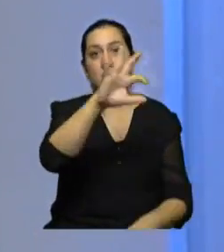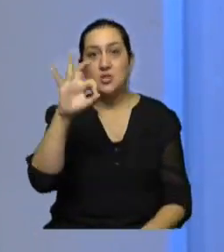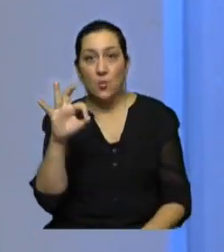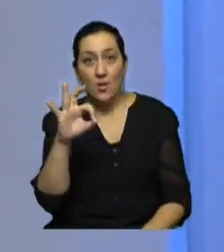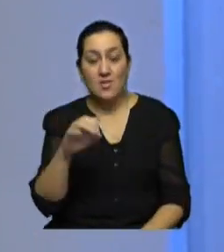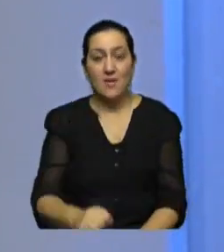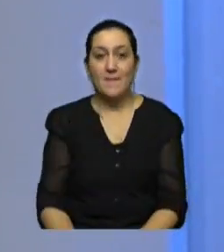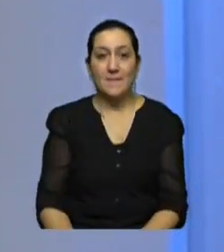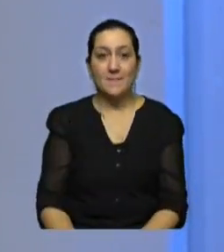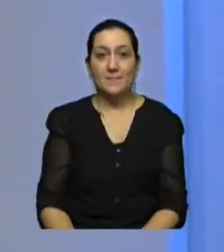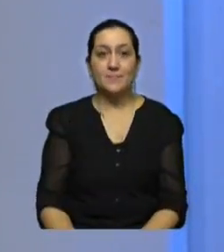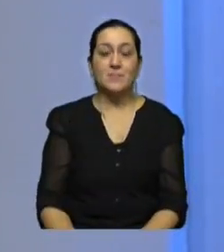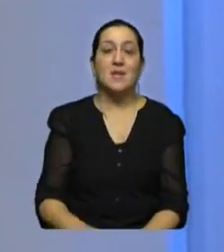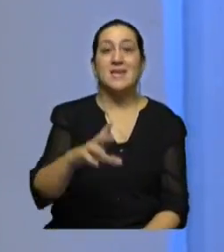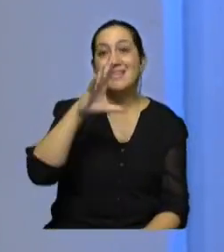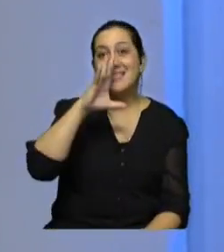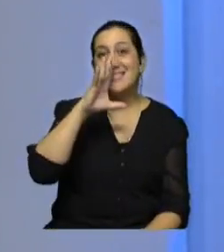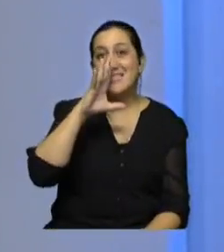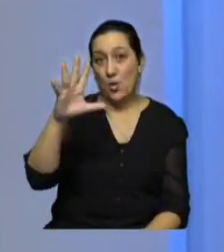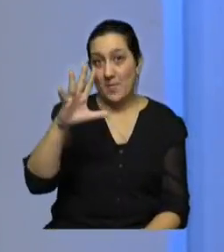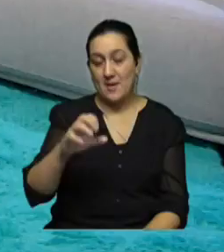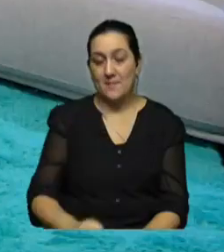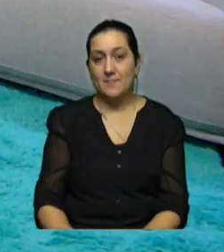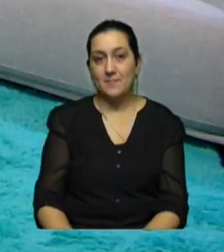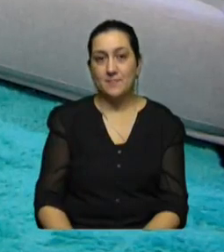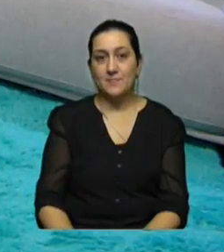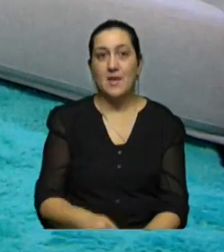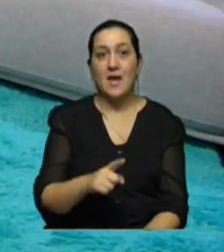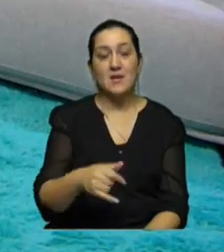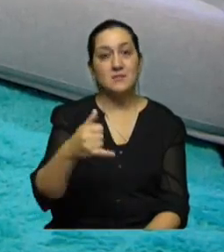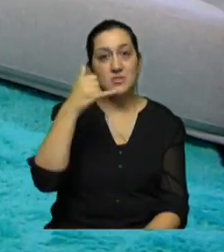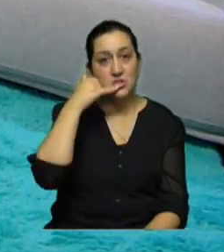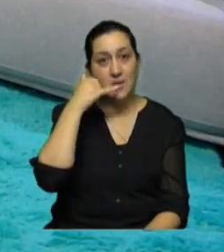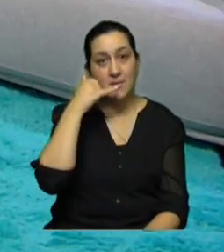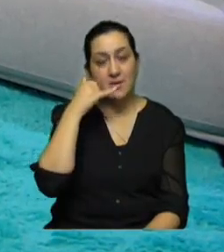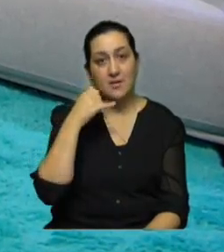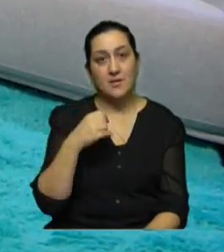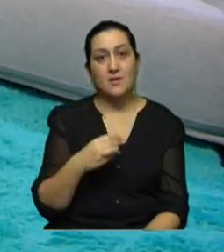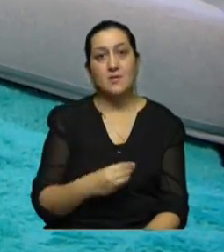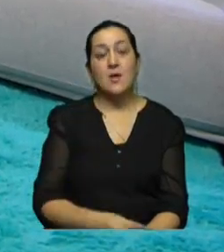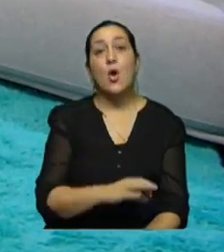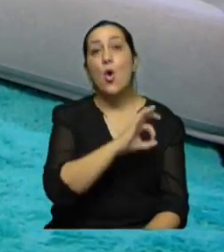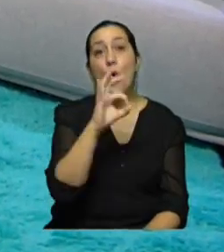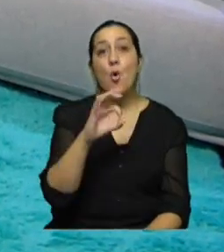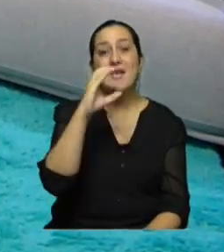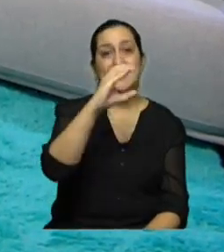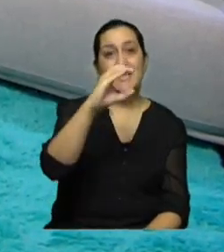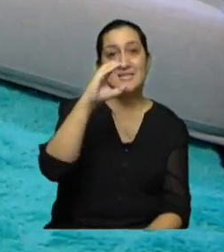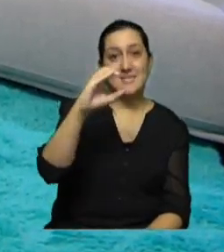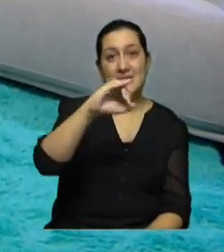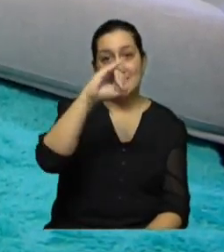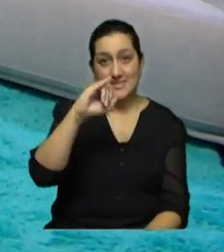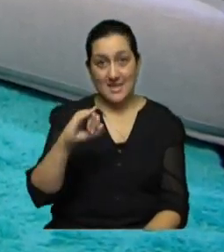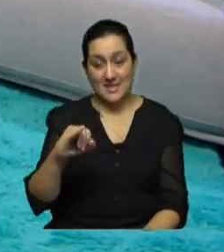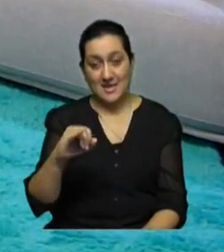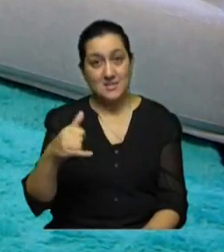1950 sí. 5000 Central de Radio... En cada centro comunal. En cada centro comunal también.